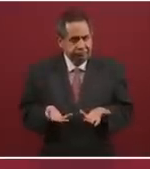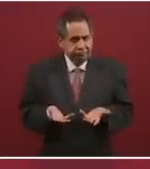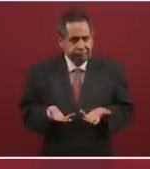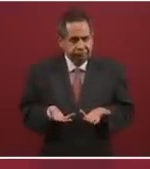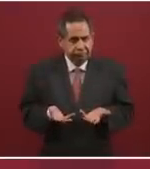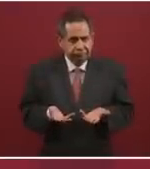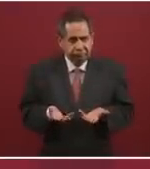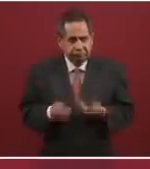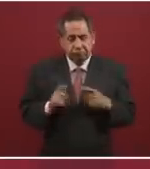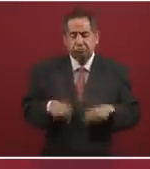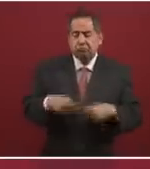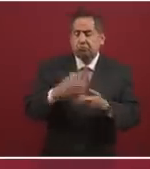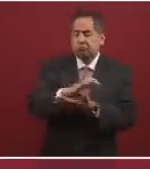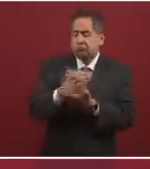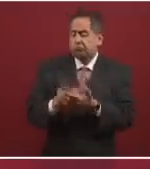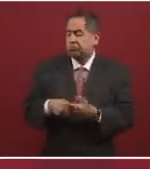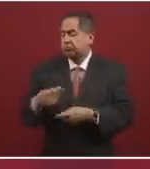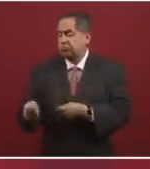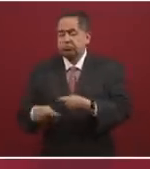Se contrataban.